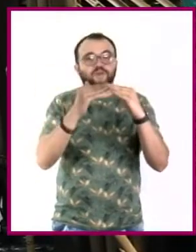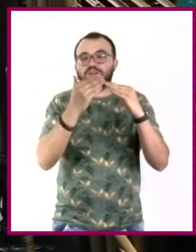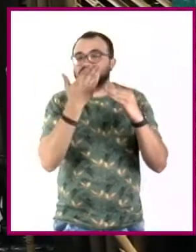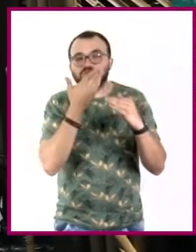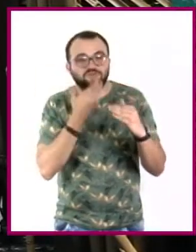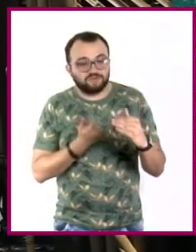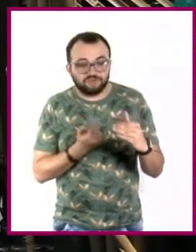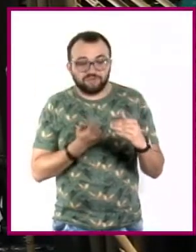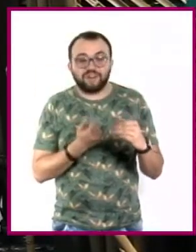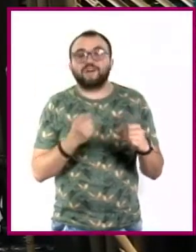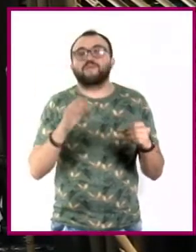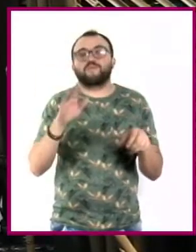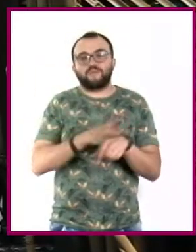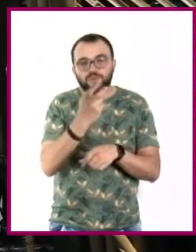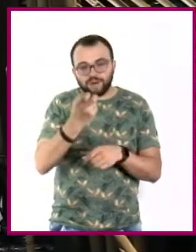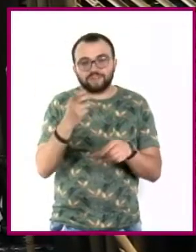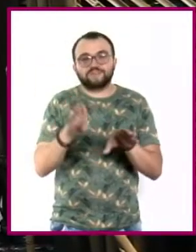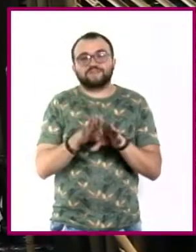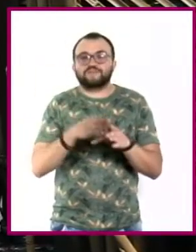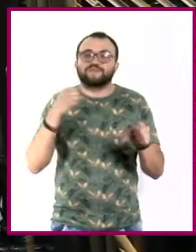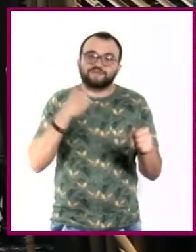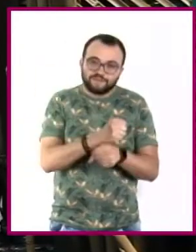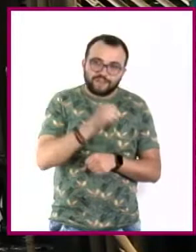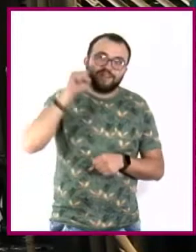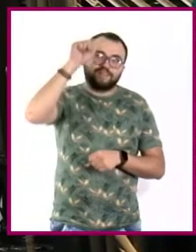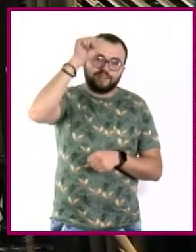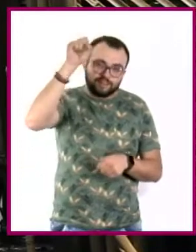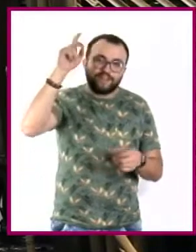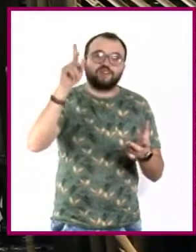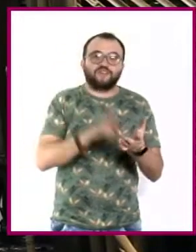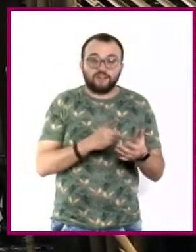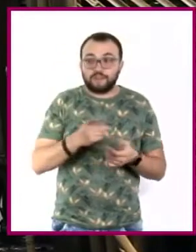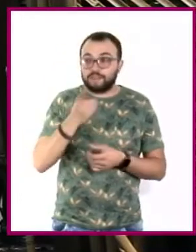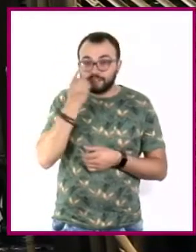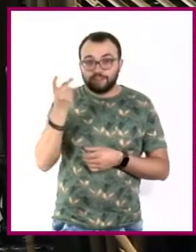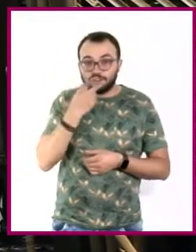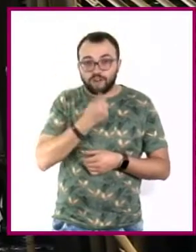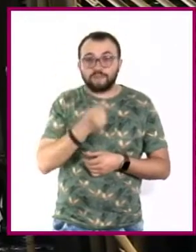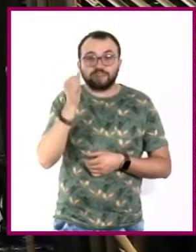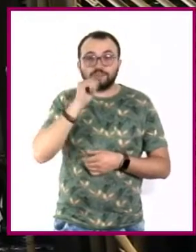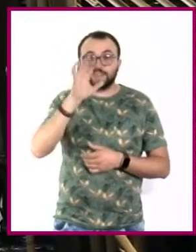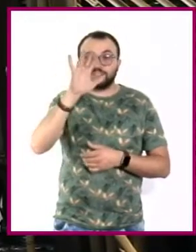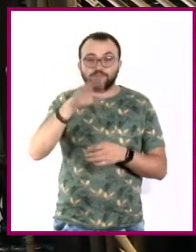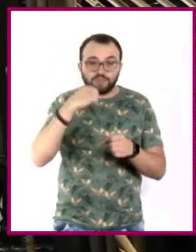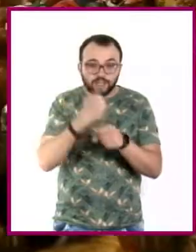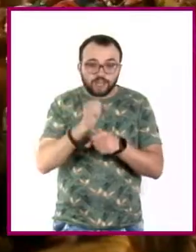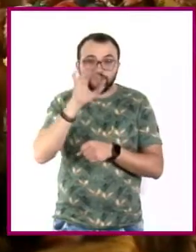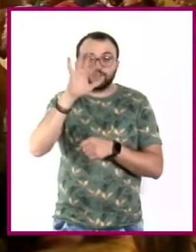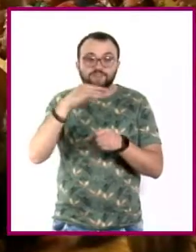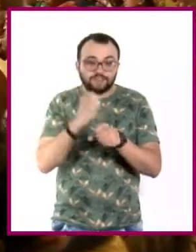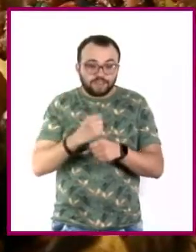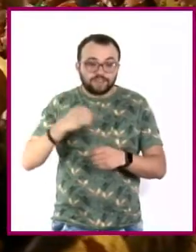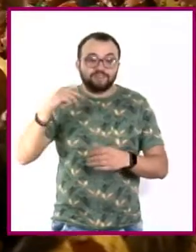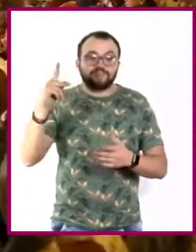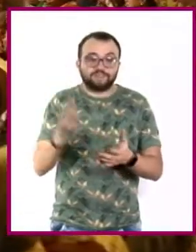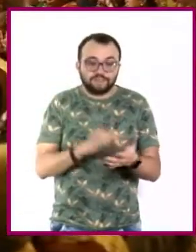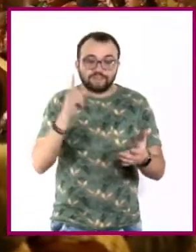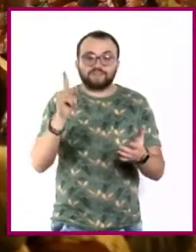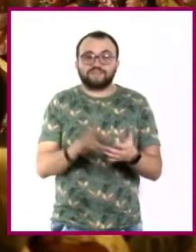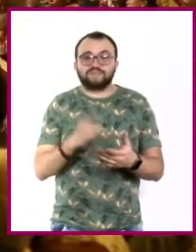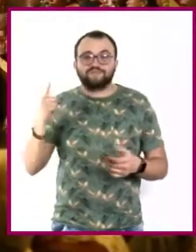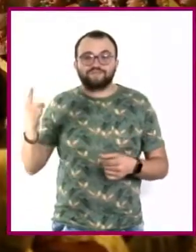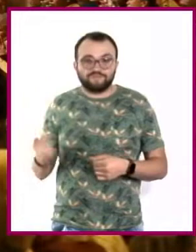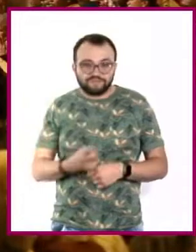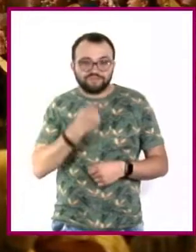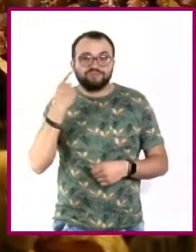Turchin explica que cada 50 años se repite el ciclo. El enfoque de la cliodinámica no solo se aplica a los ciclos